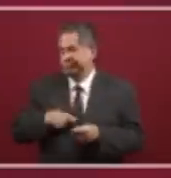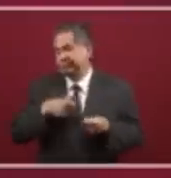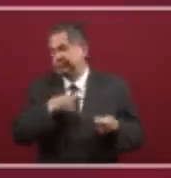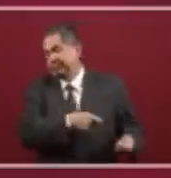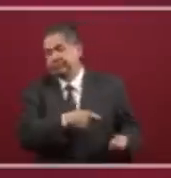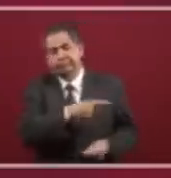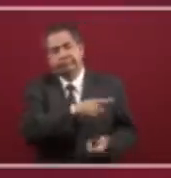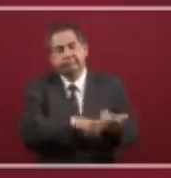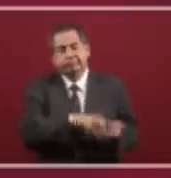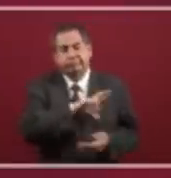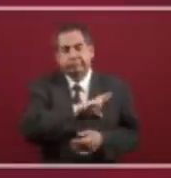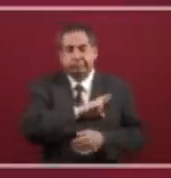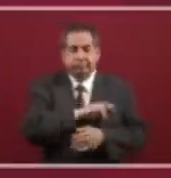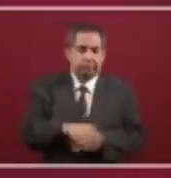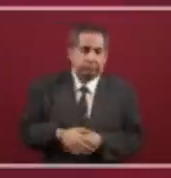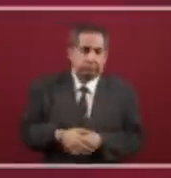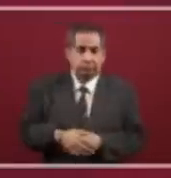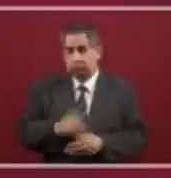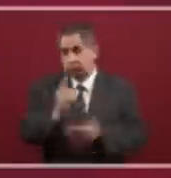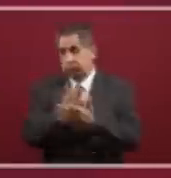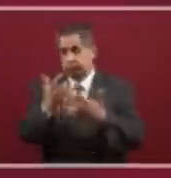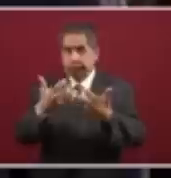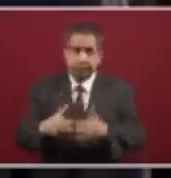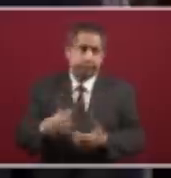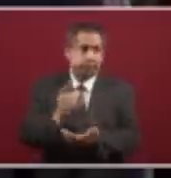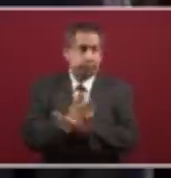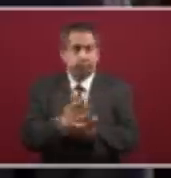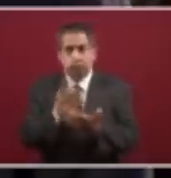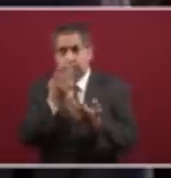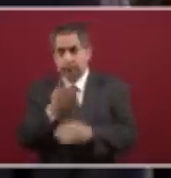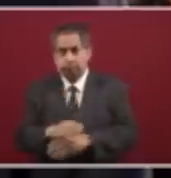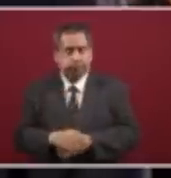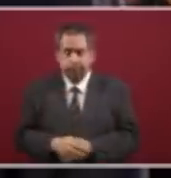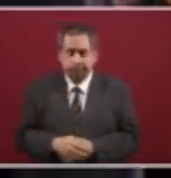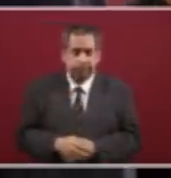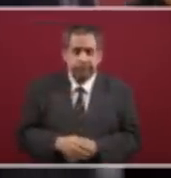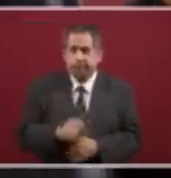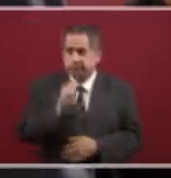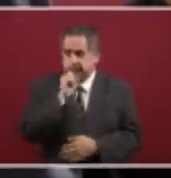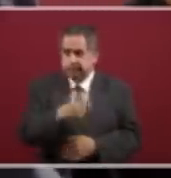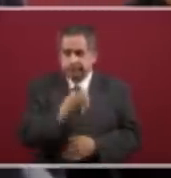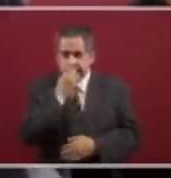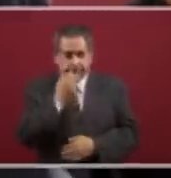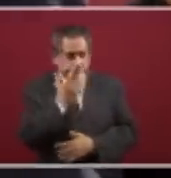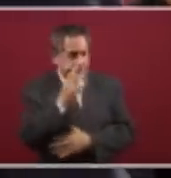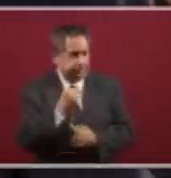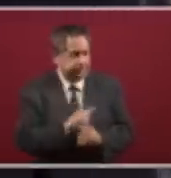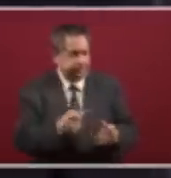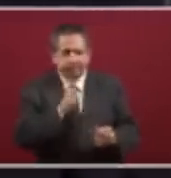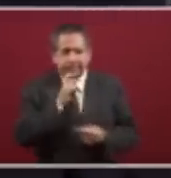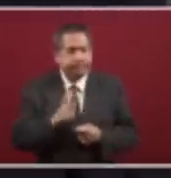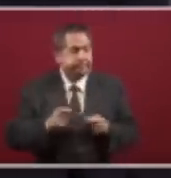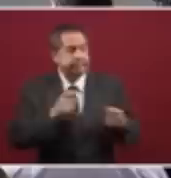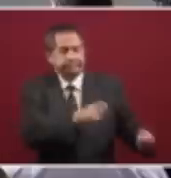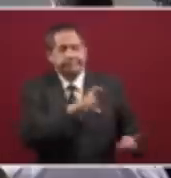de las grandes empresas de los bancos sino hasta de las guarderías